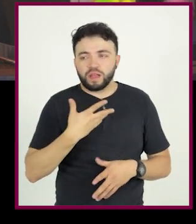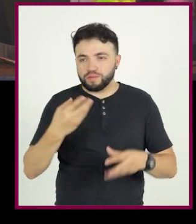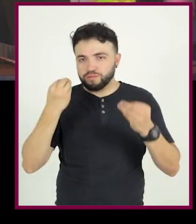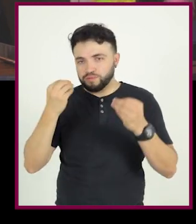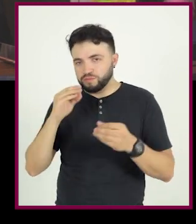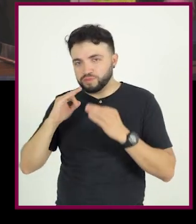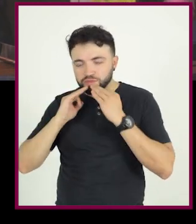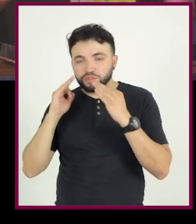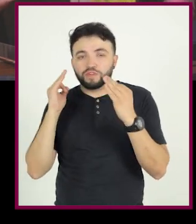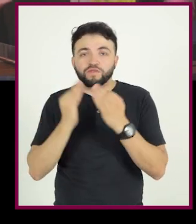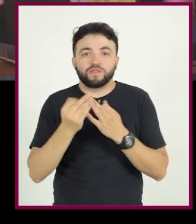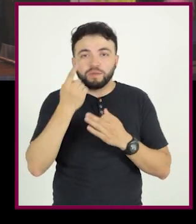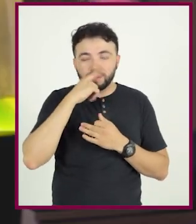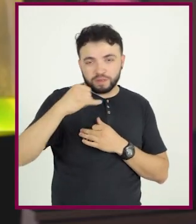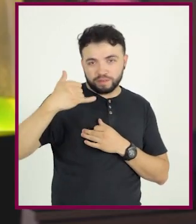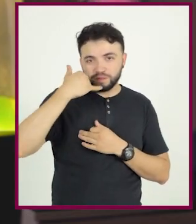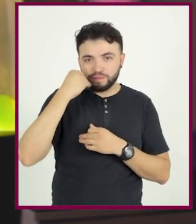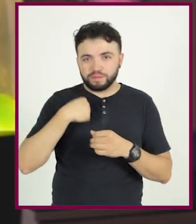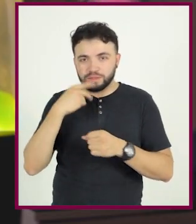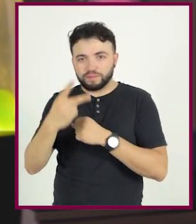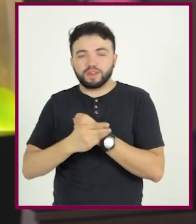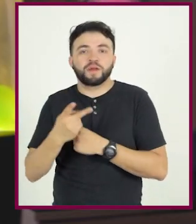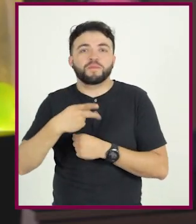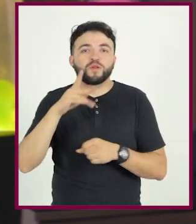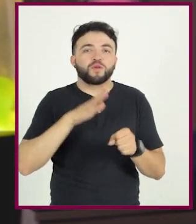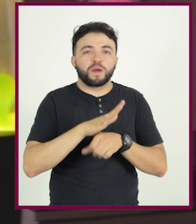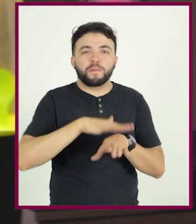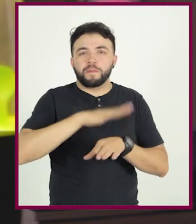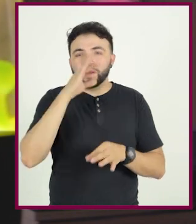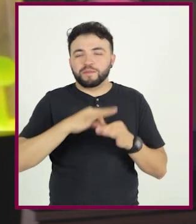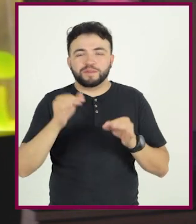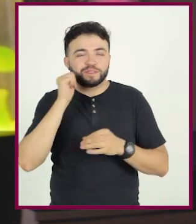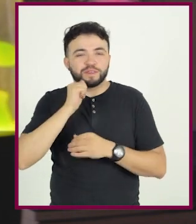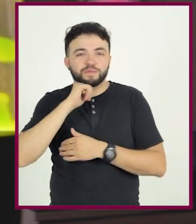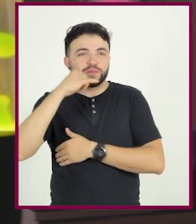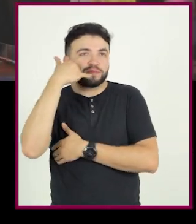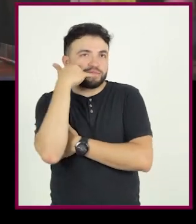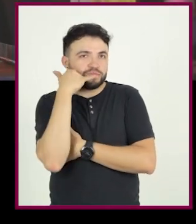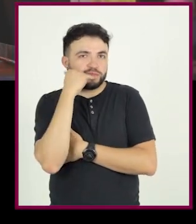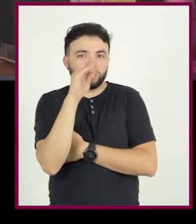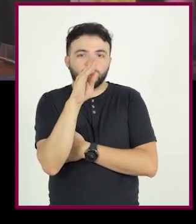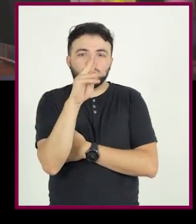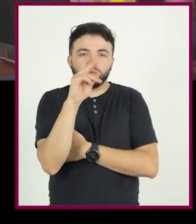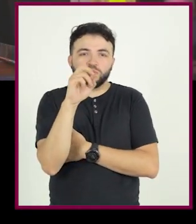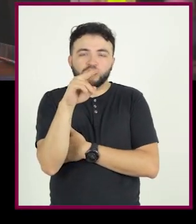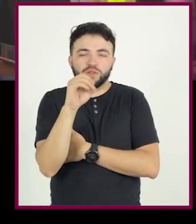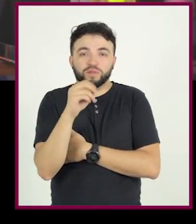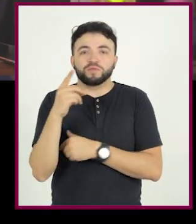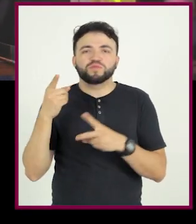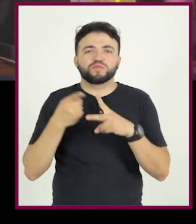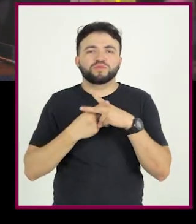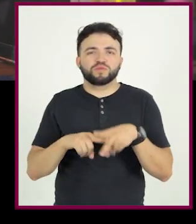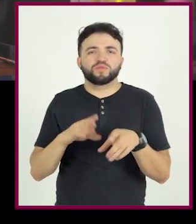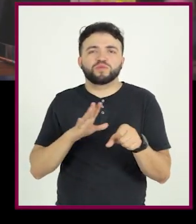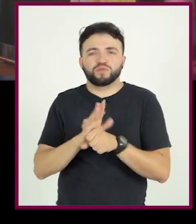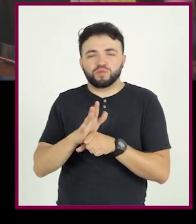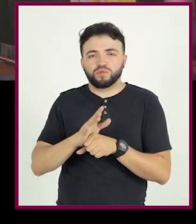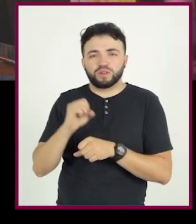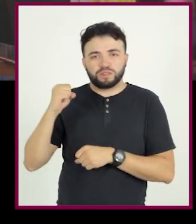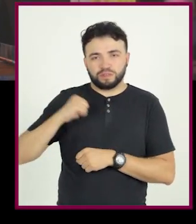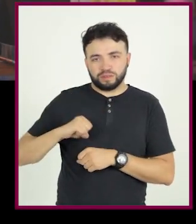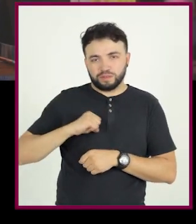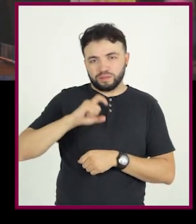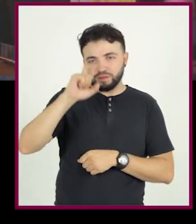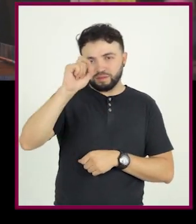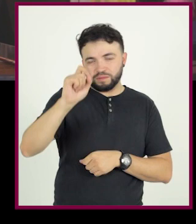contestar el teléfono en nuestro país, pero la más popular de ellas es decir bueno. El origen se encuentra a principios del siglo